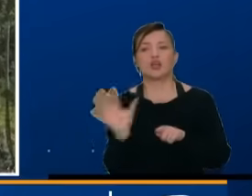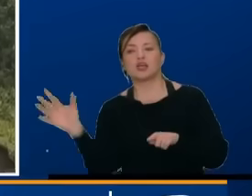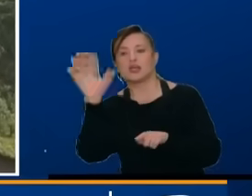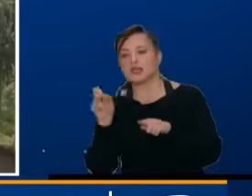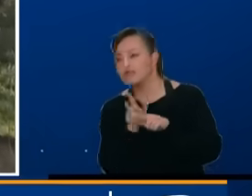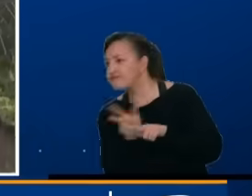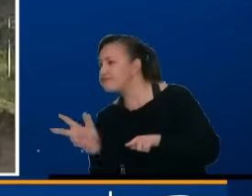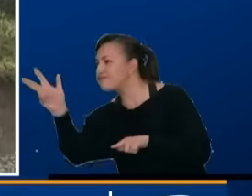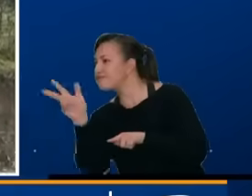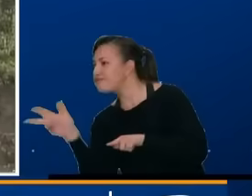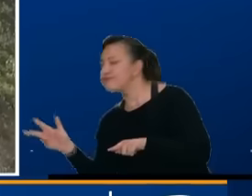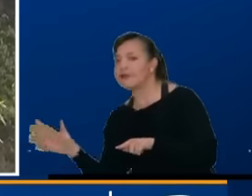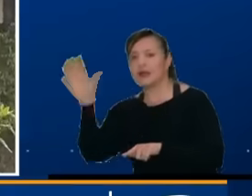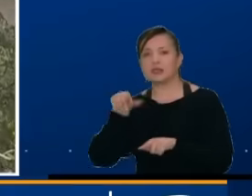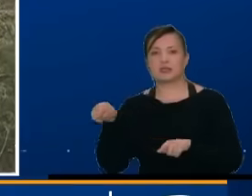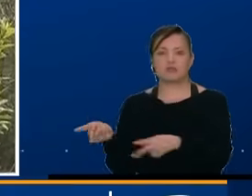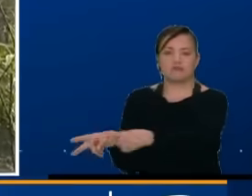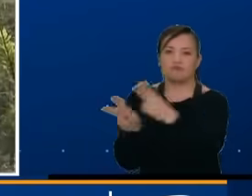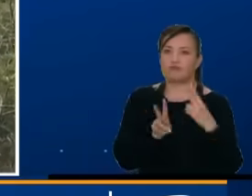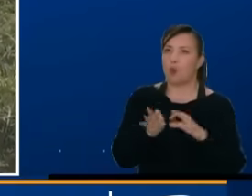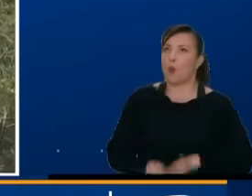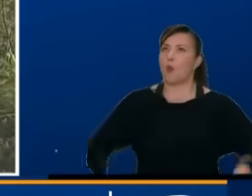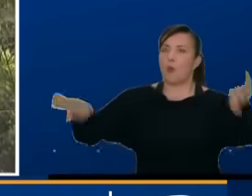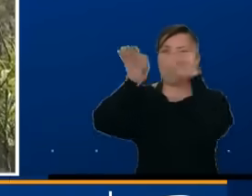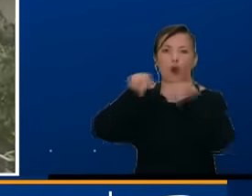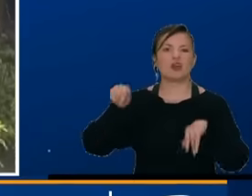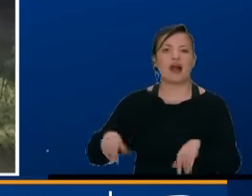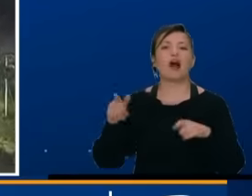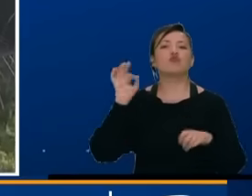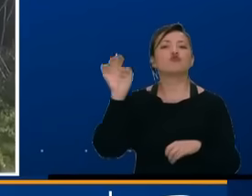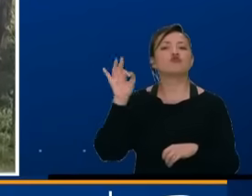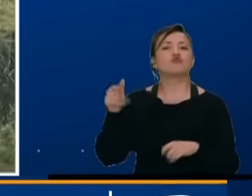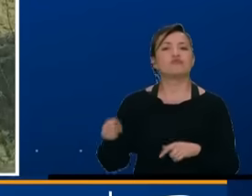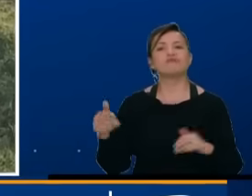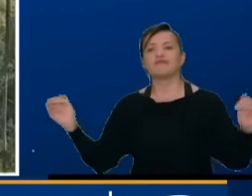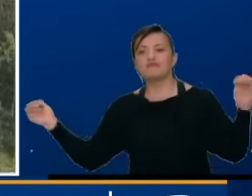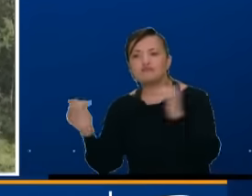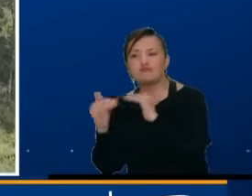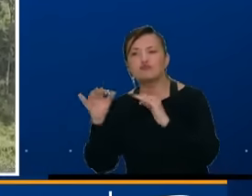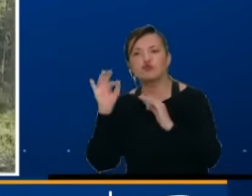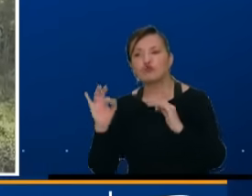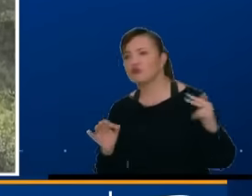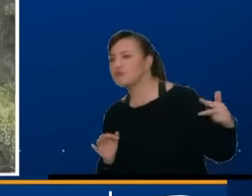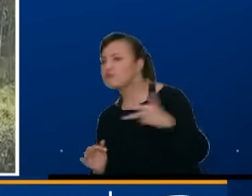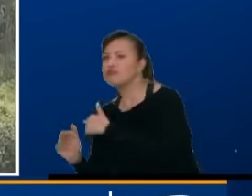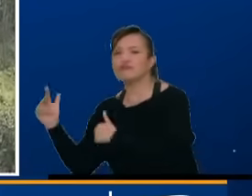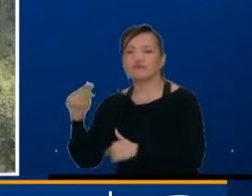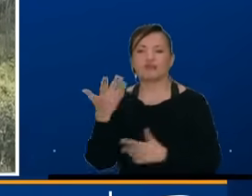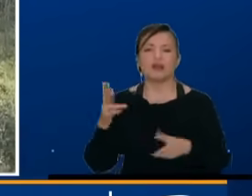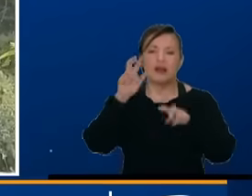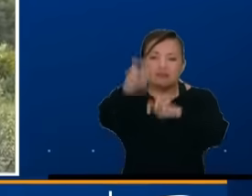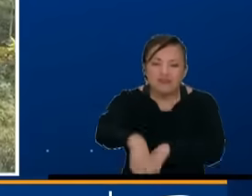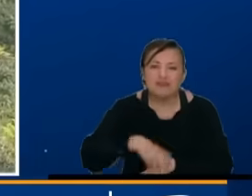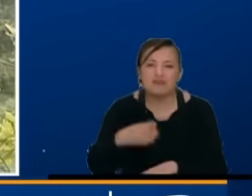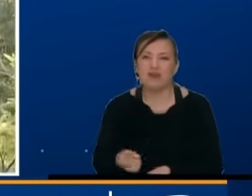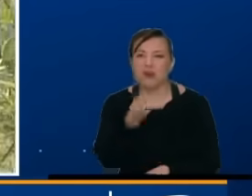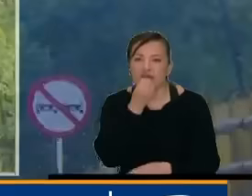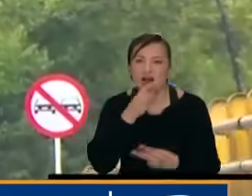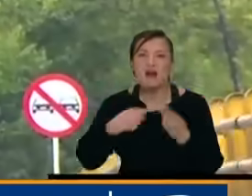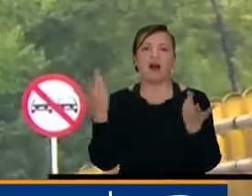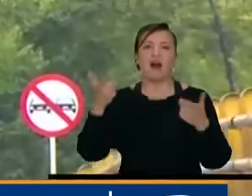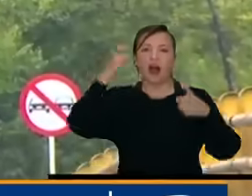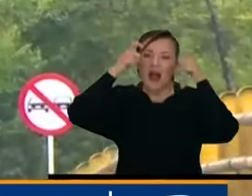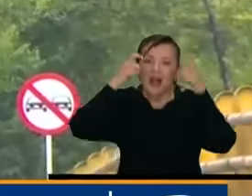orientales. Esta es una vía muy importante por donde transportan demasiados productos, no solo agrícolas, industriales, sino